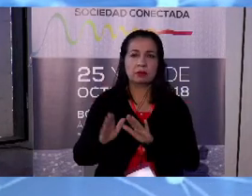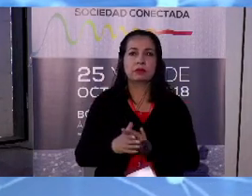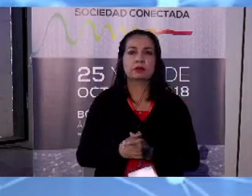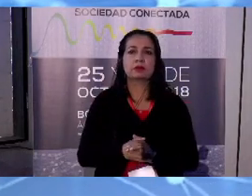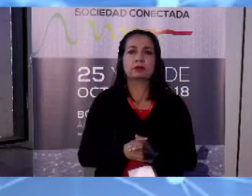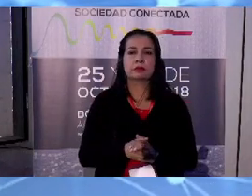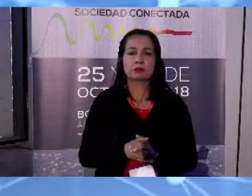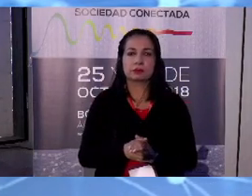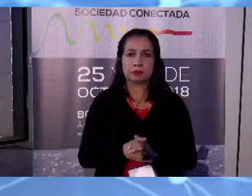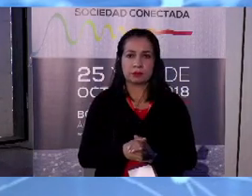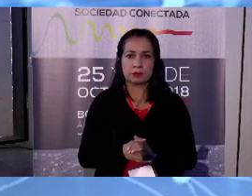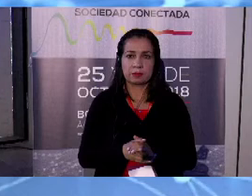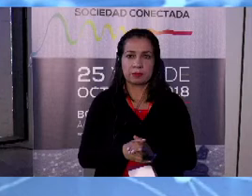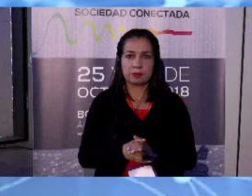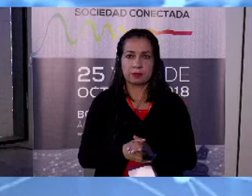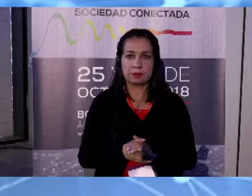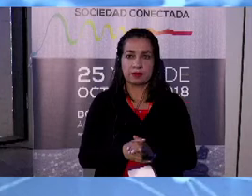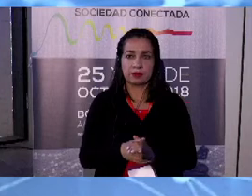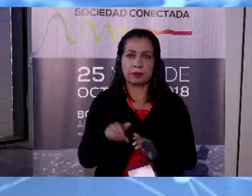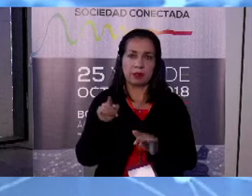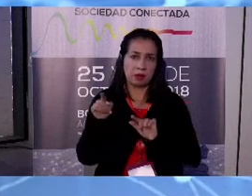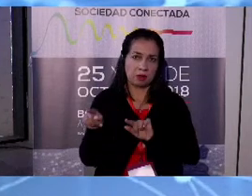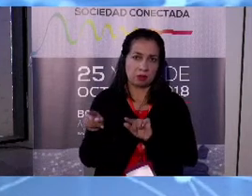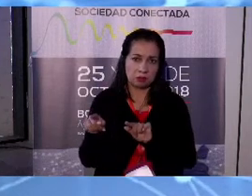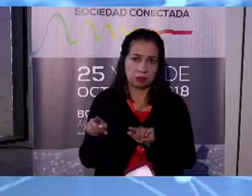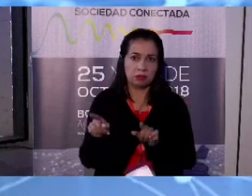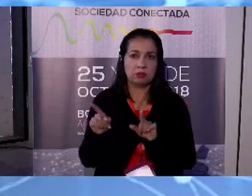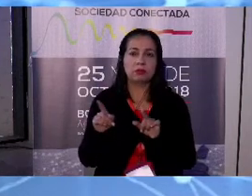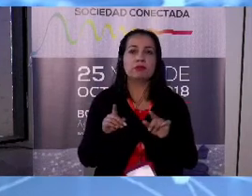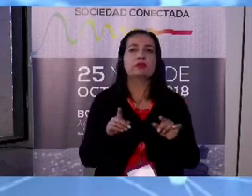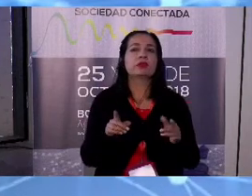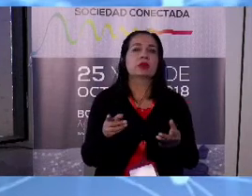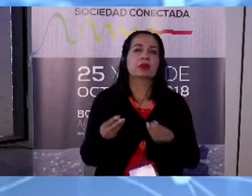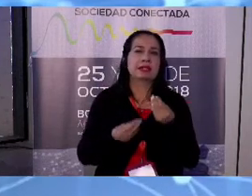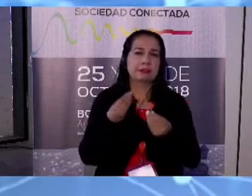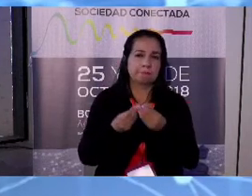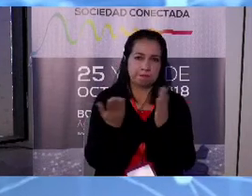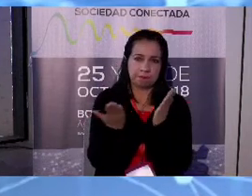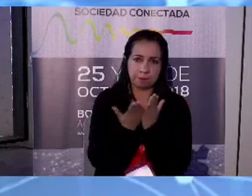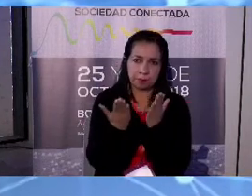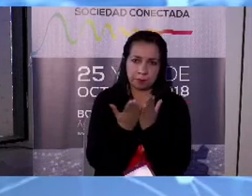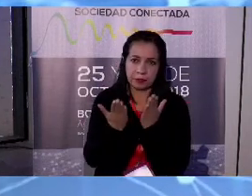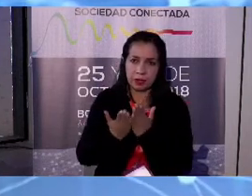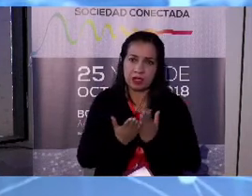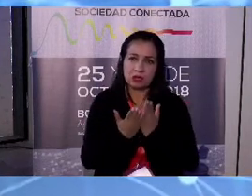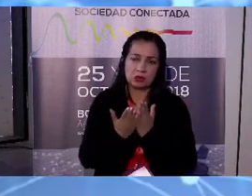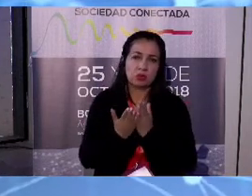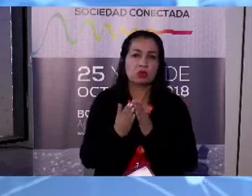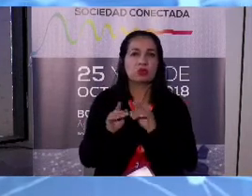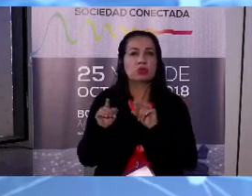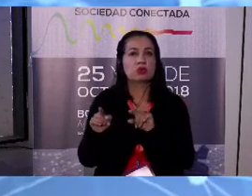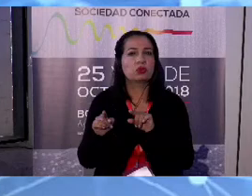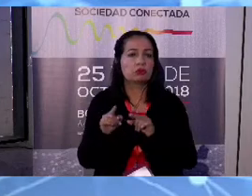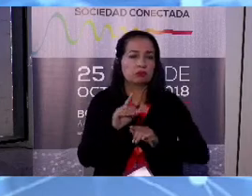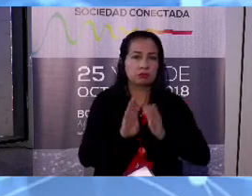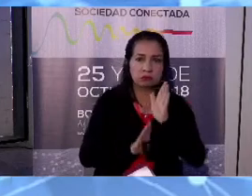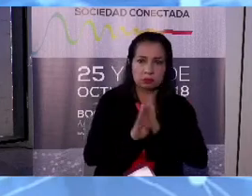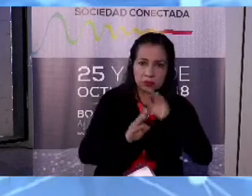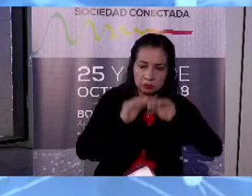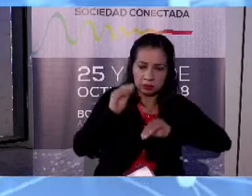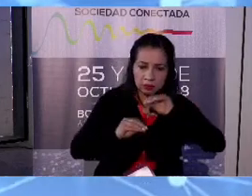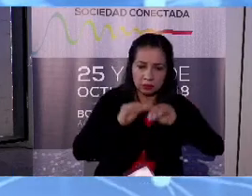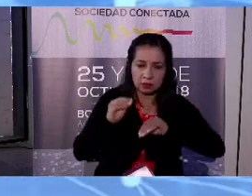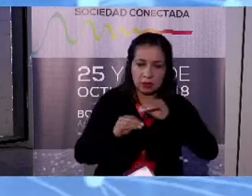y ellos por su cuenta también han llevado algunos estudios y han desarrollado